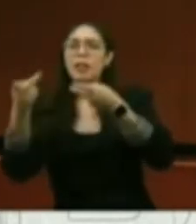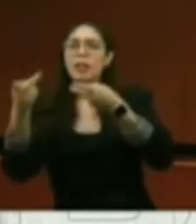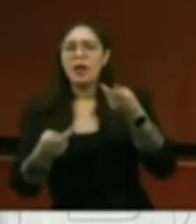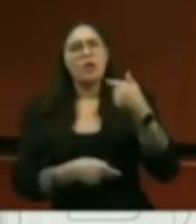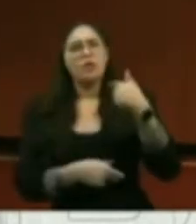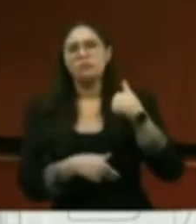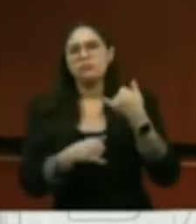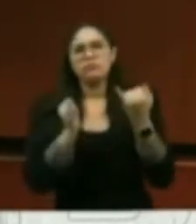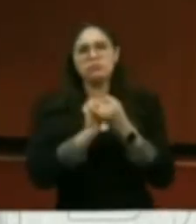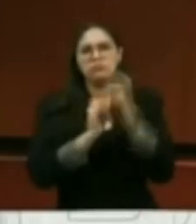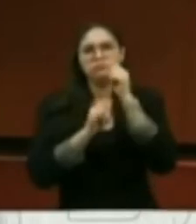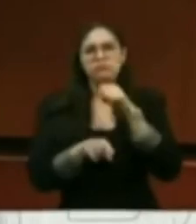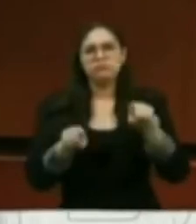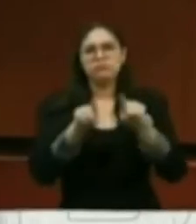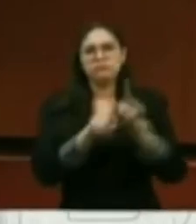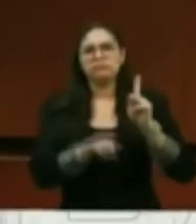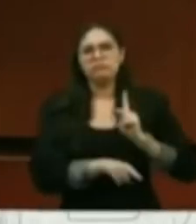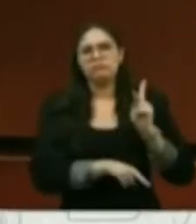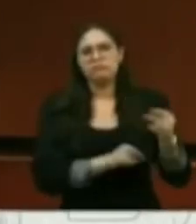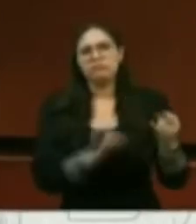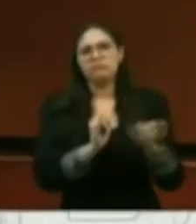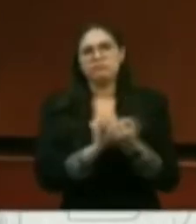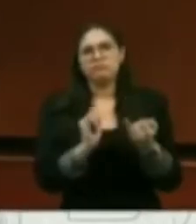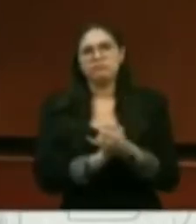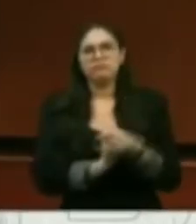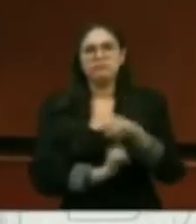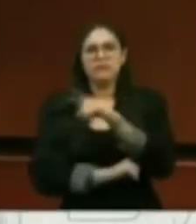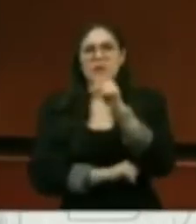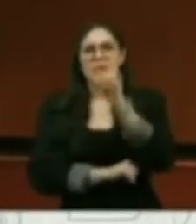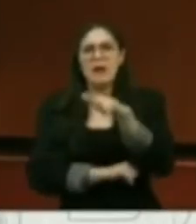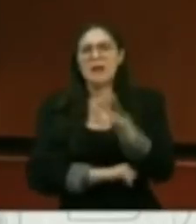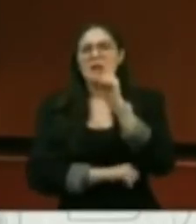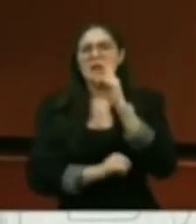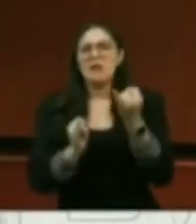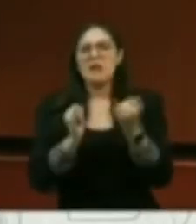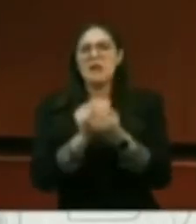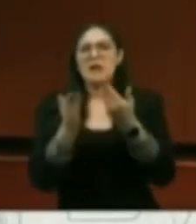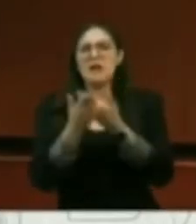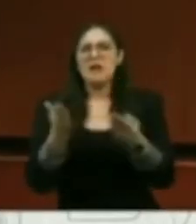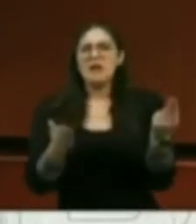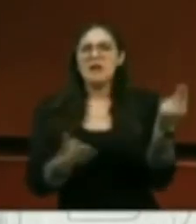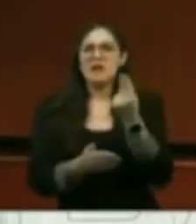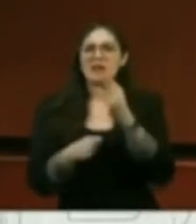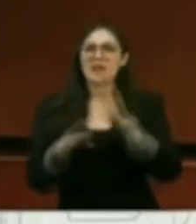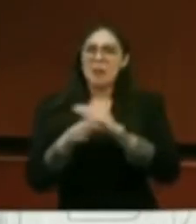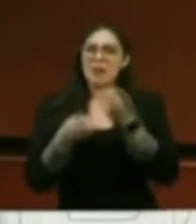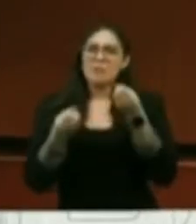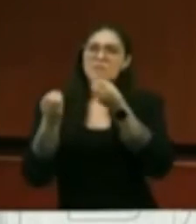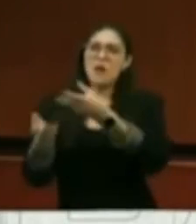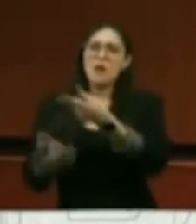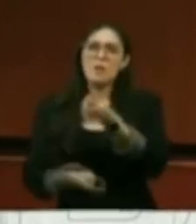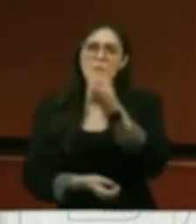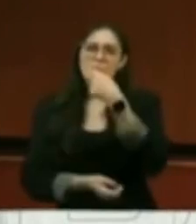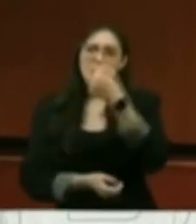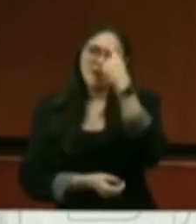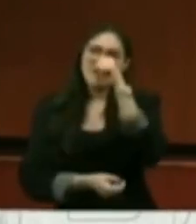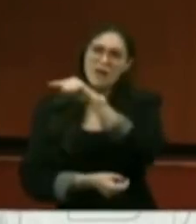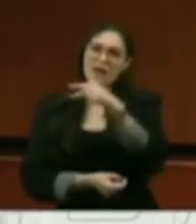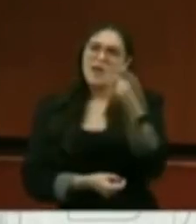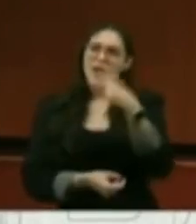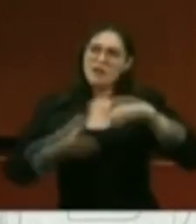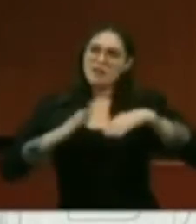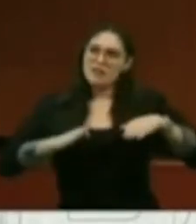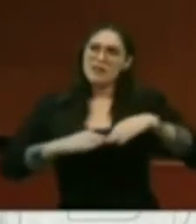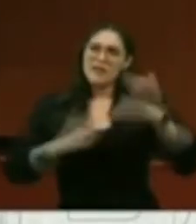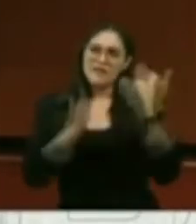oyendo. La representación paniaguada no ha recibido suficiente dosis de medicina. Concluida. Pues